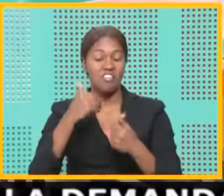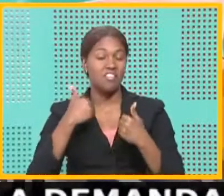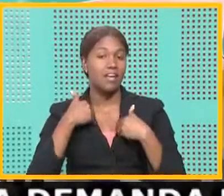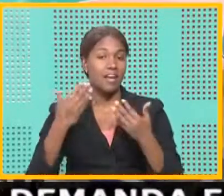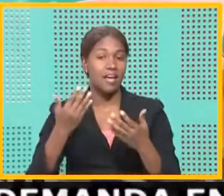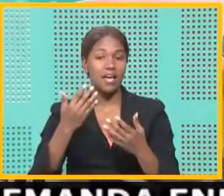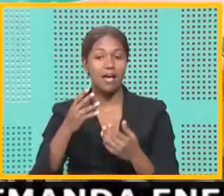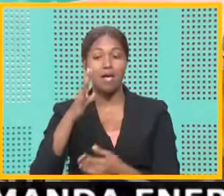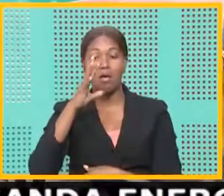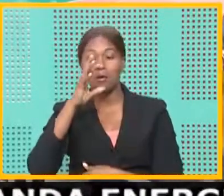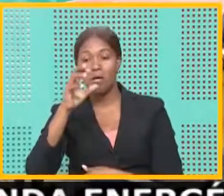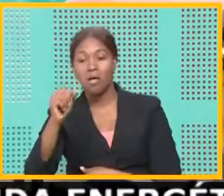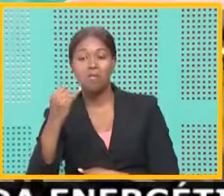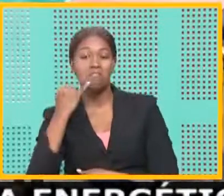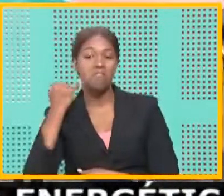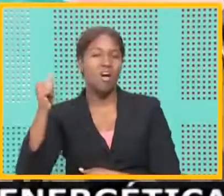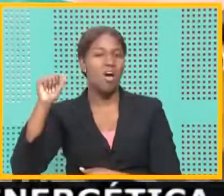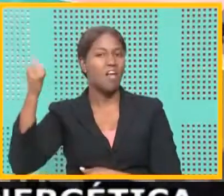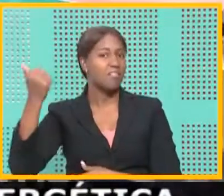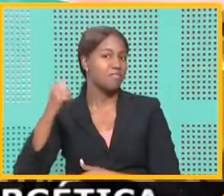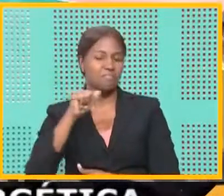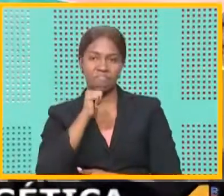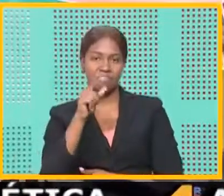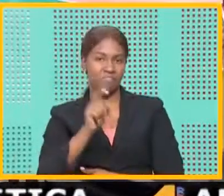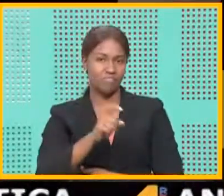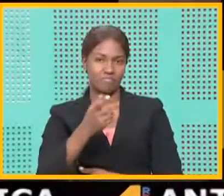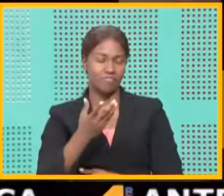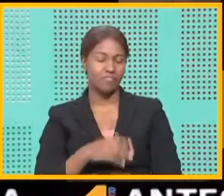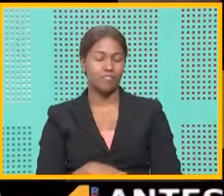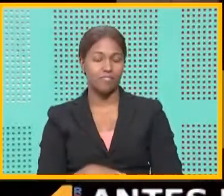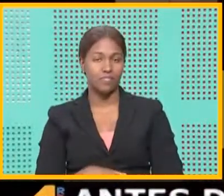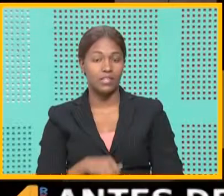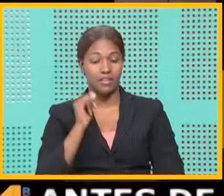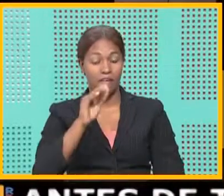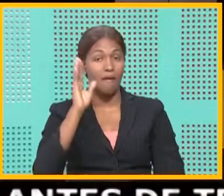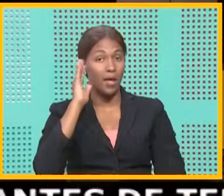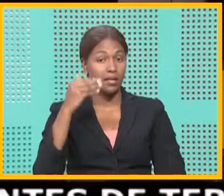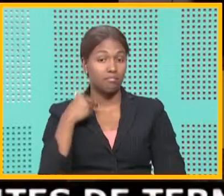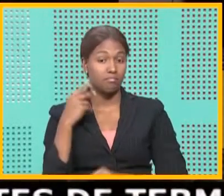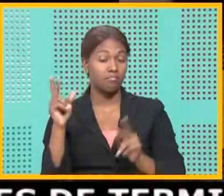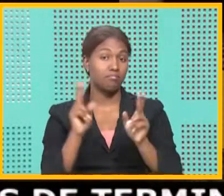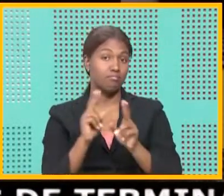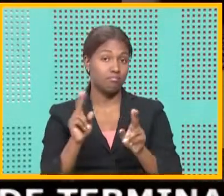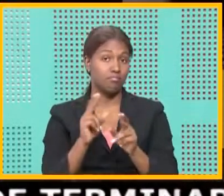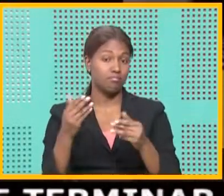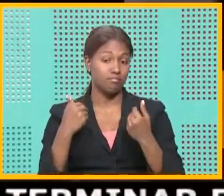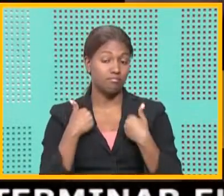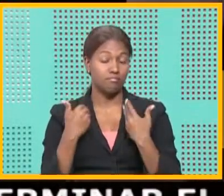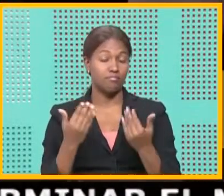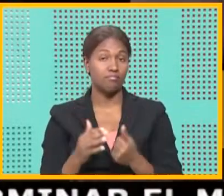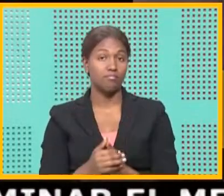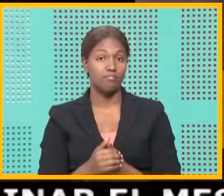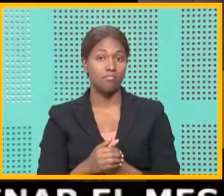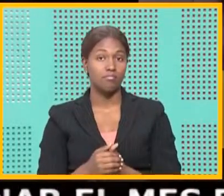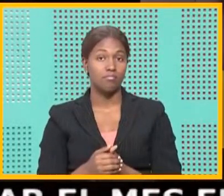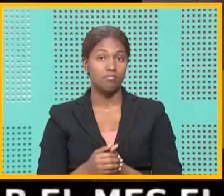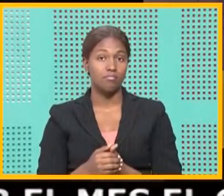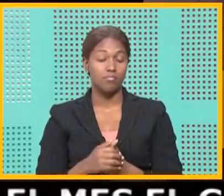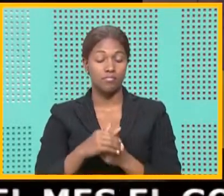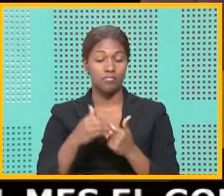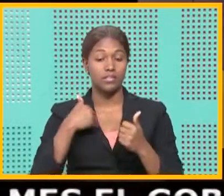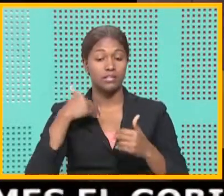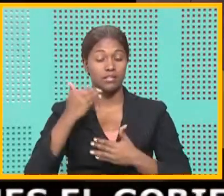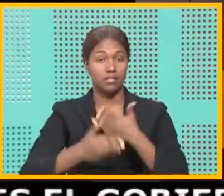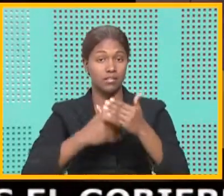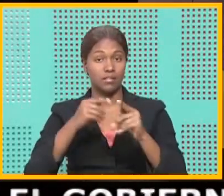Alexis, nada que envidiar a ninguna olimpiada lo que estamos viendo ahí. Y eso va a quedar. le sirva quedar un mejorado,